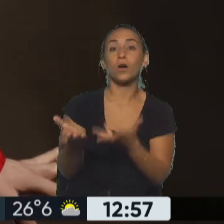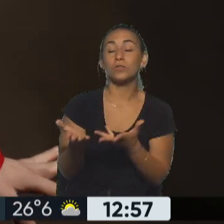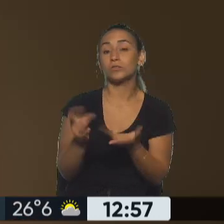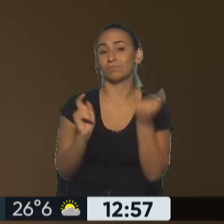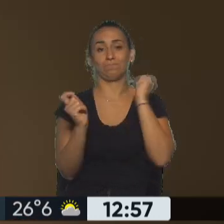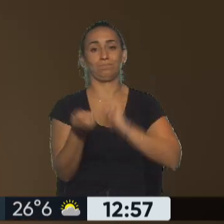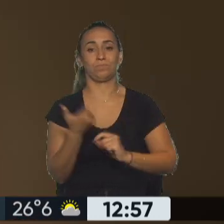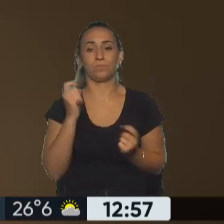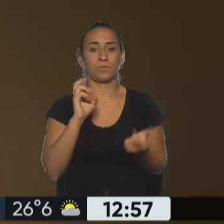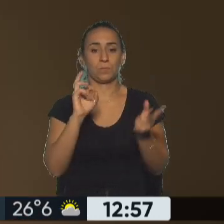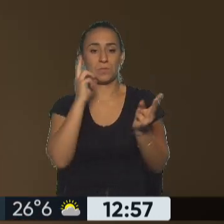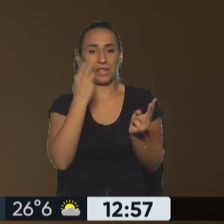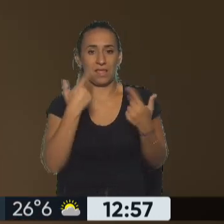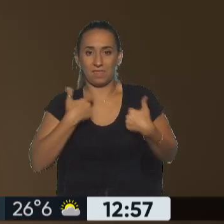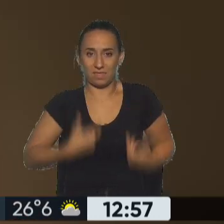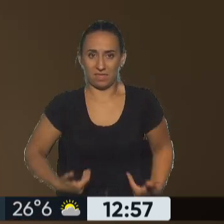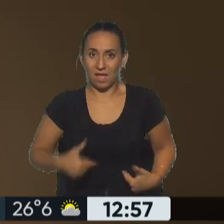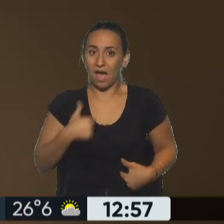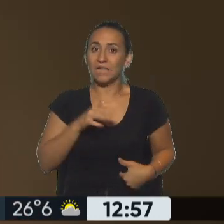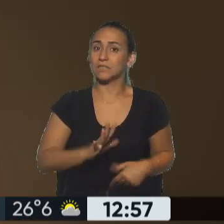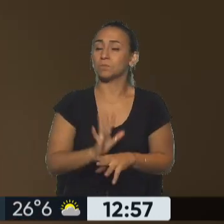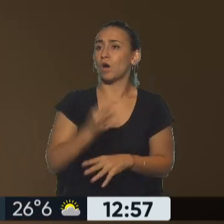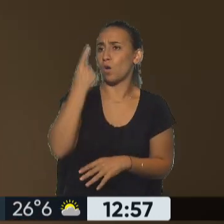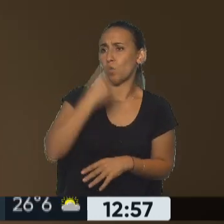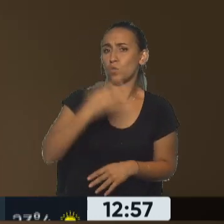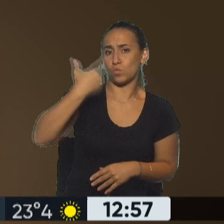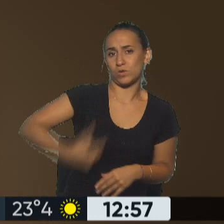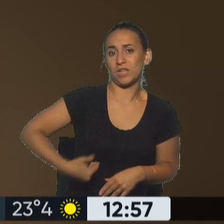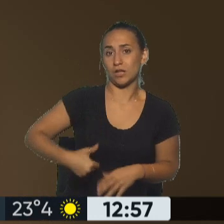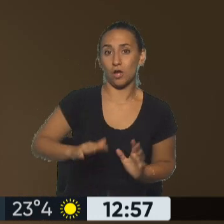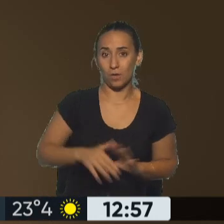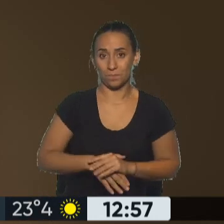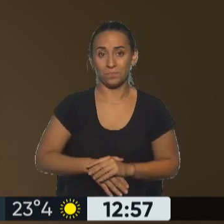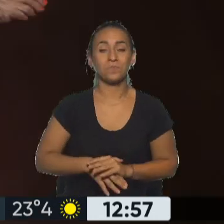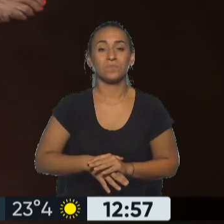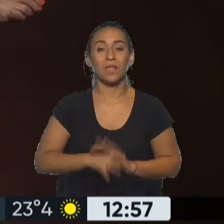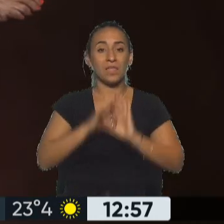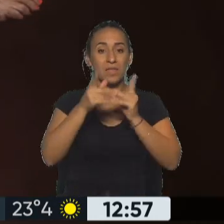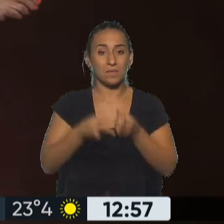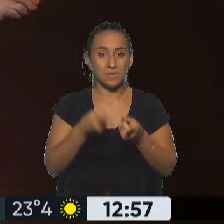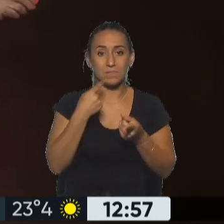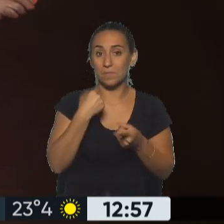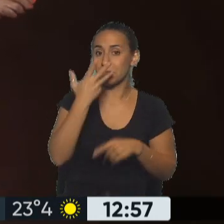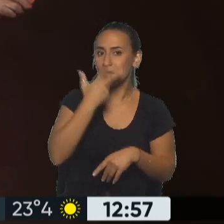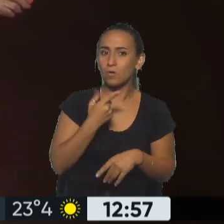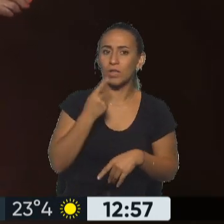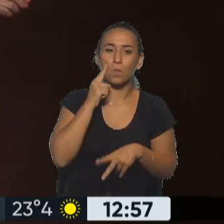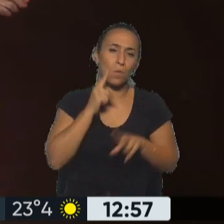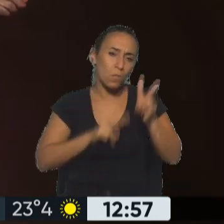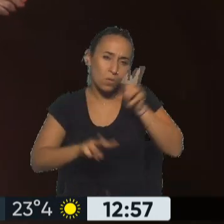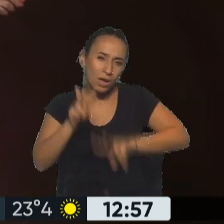desde distintas acciones que los hacen únicos e irrepetibles, una exploración gozosa, me gusta esto, una